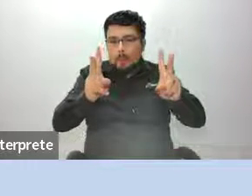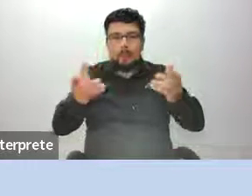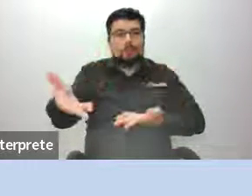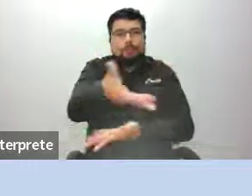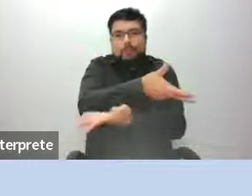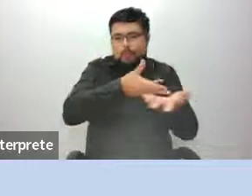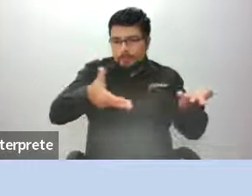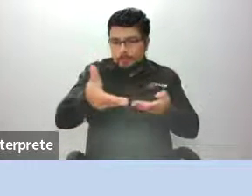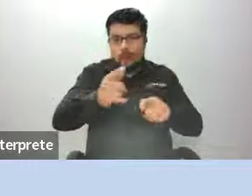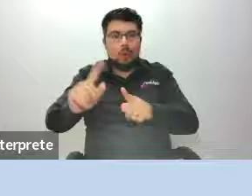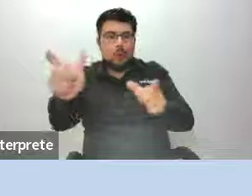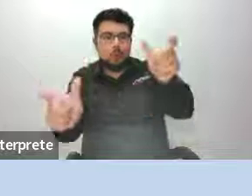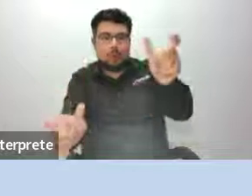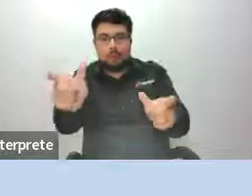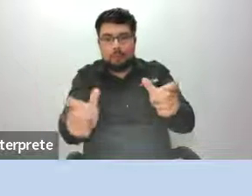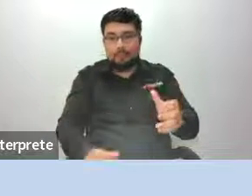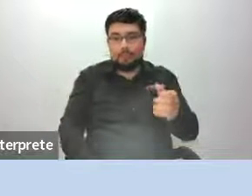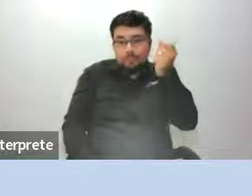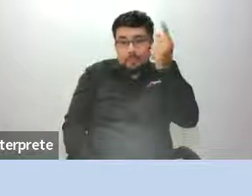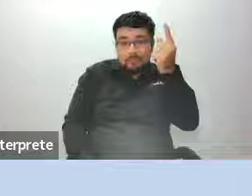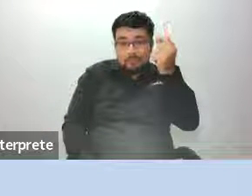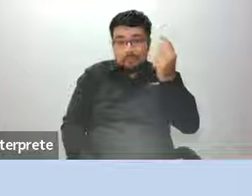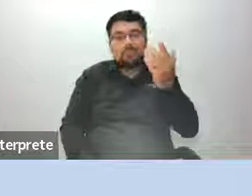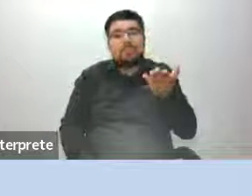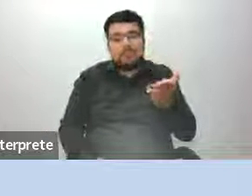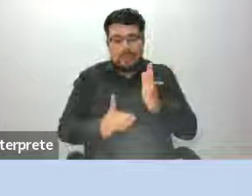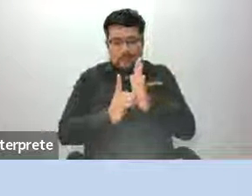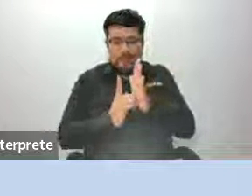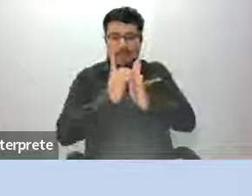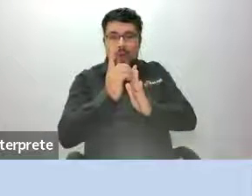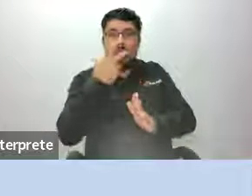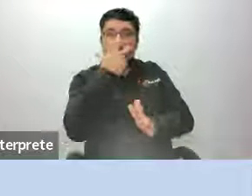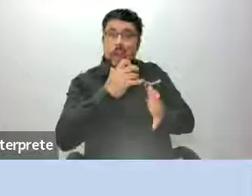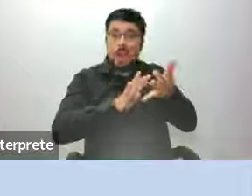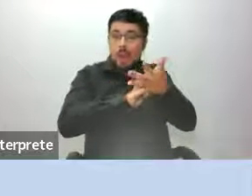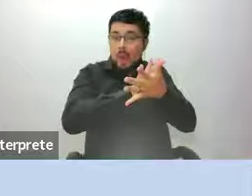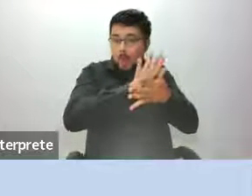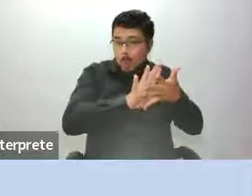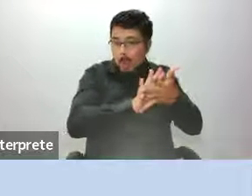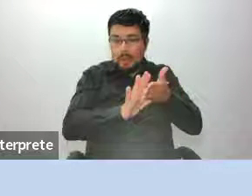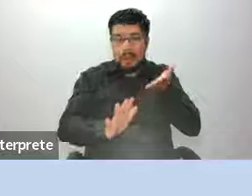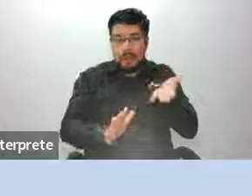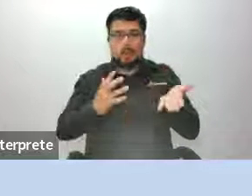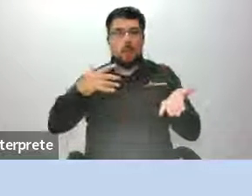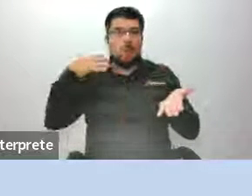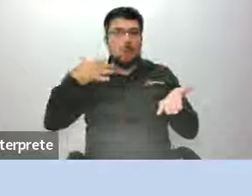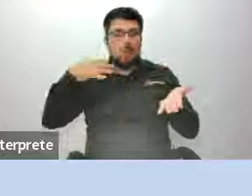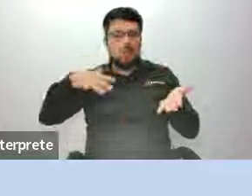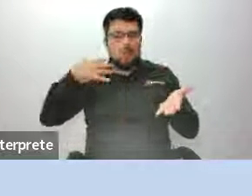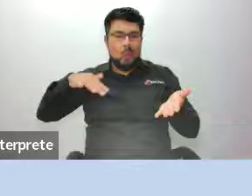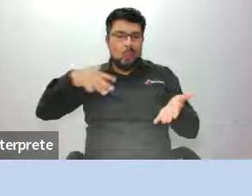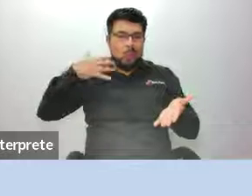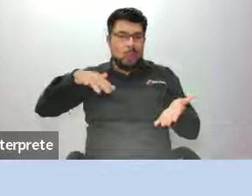eh, el desarrollo del lenguaje o el lenguaje tiene una importancia capital en